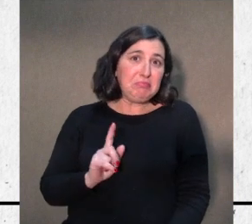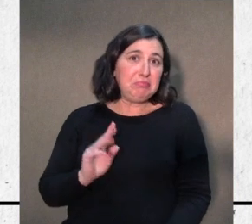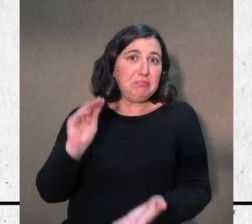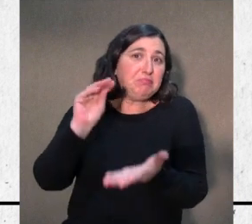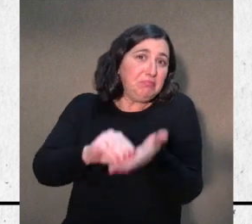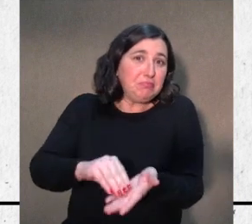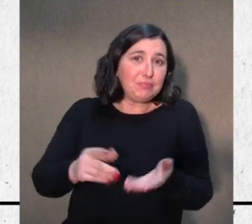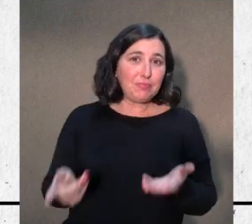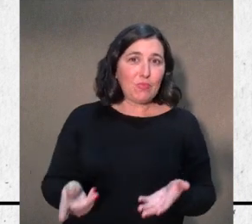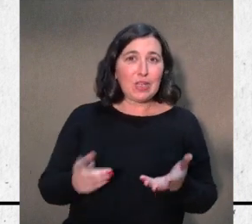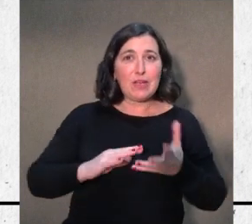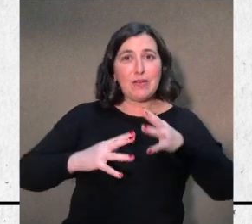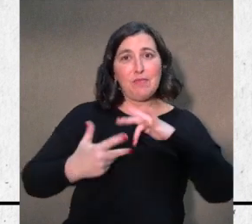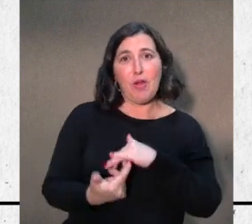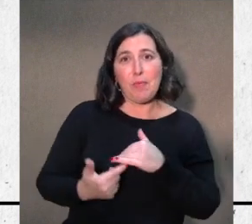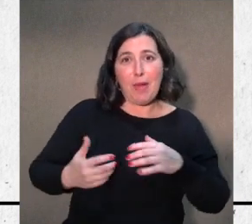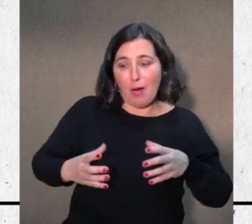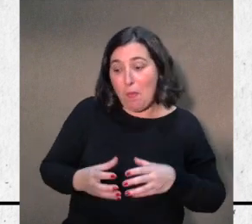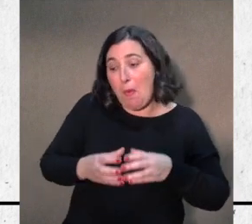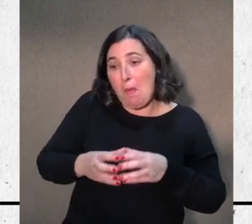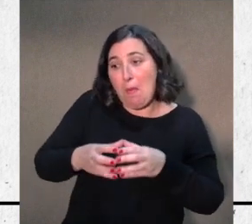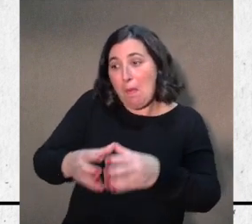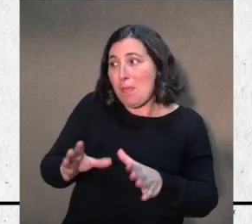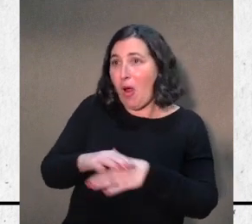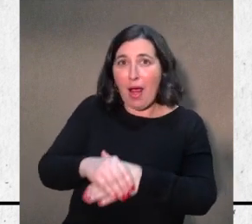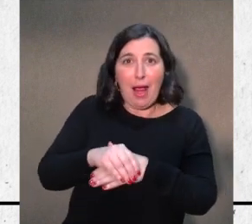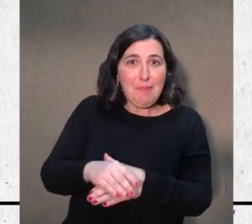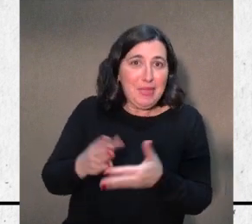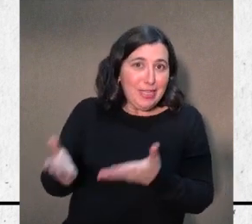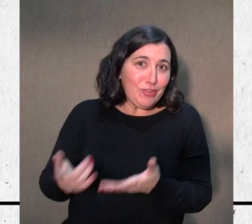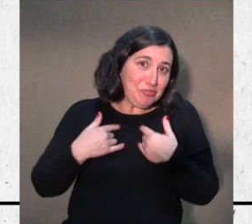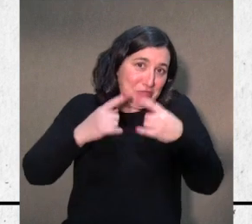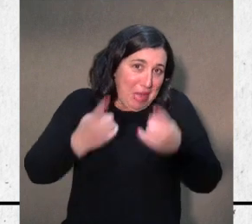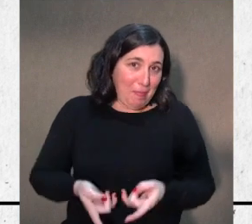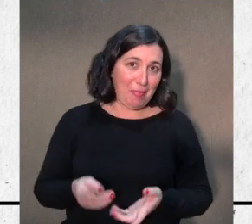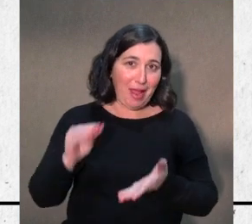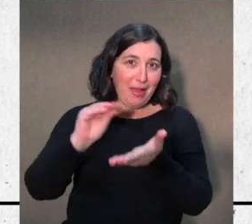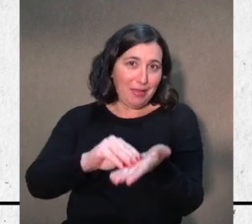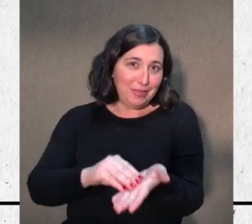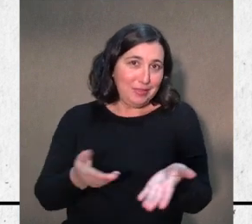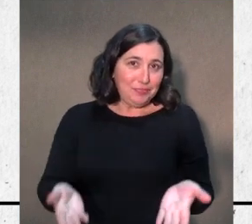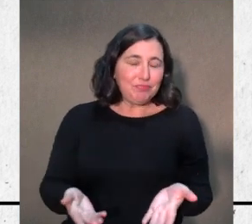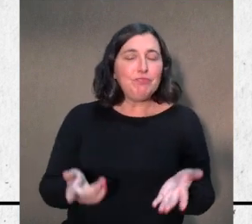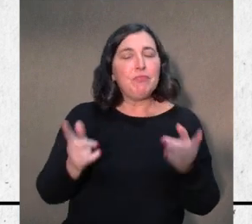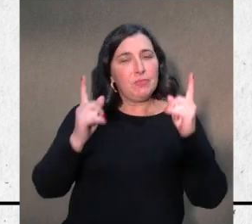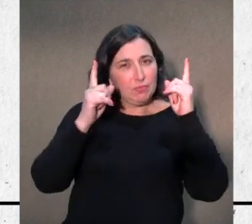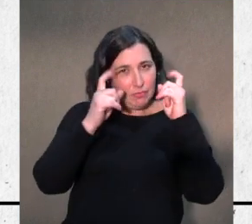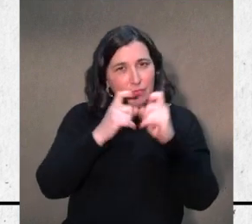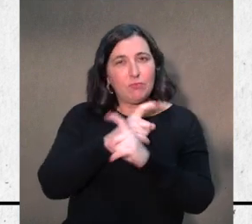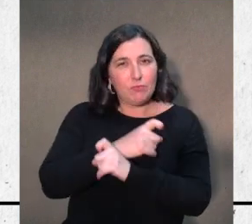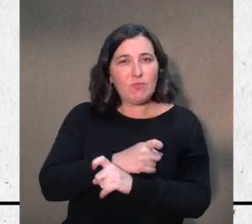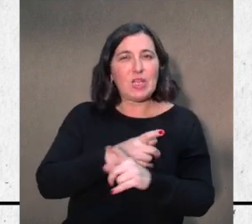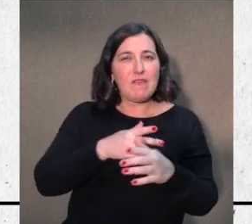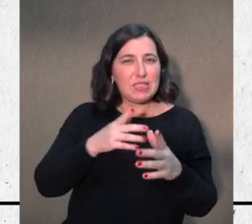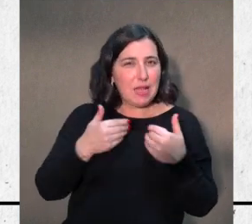amigos ahí, yo también quiero estar. Me costó un poco, inclusive al principio, poder como encontrar cuál era el